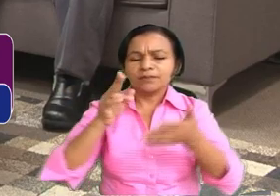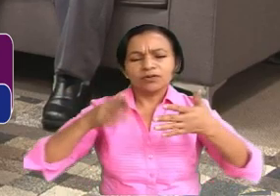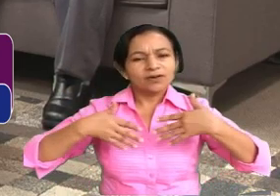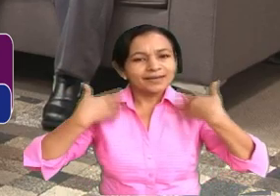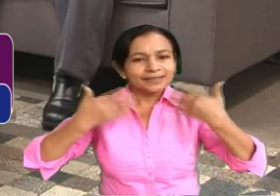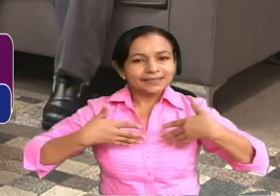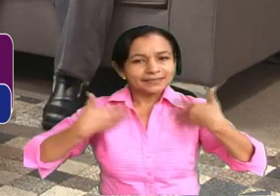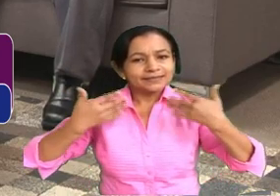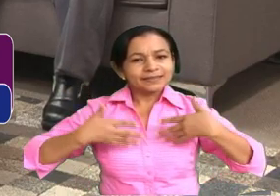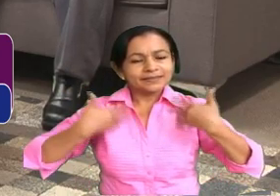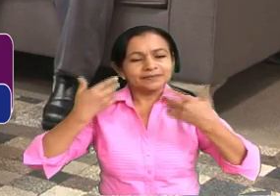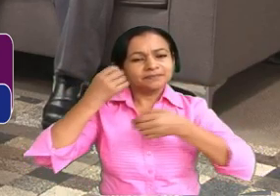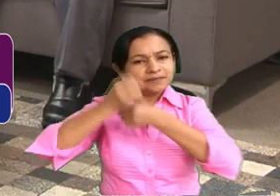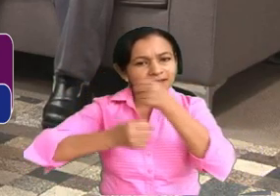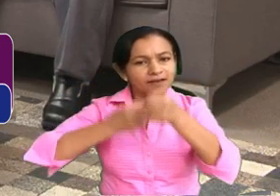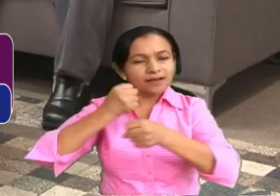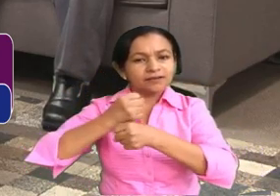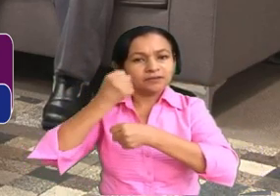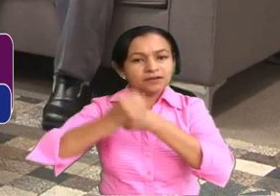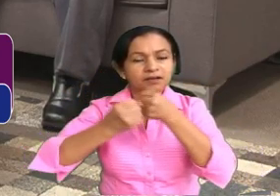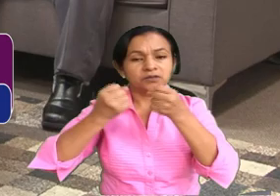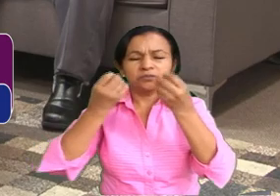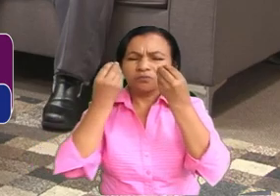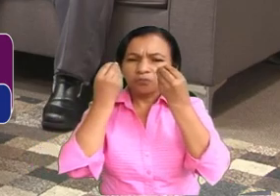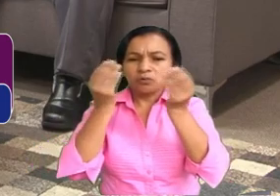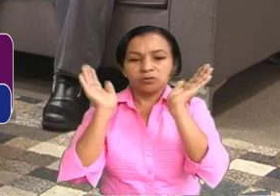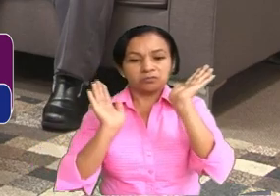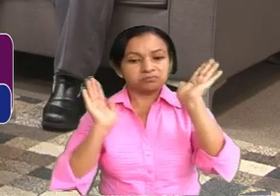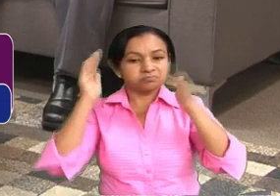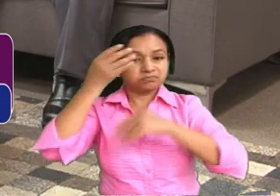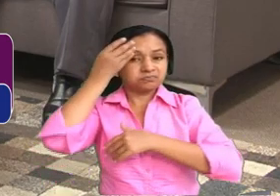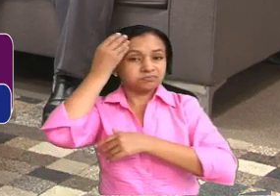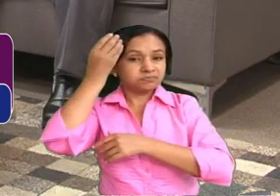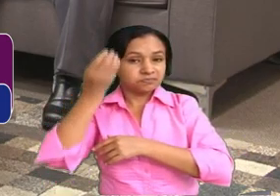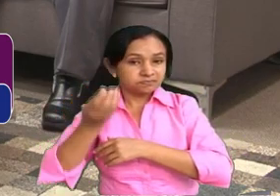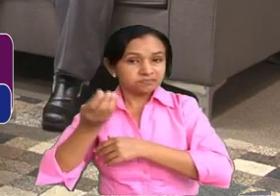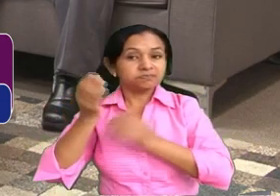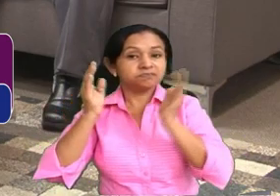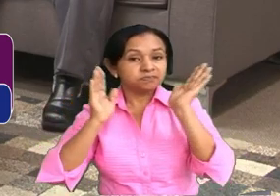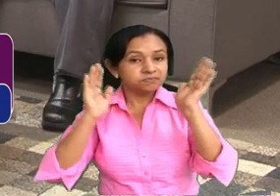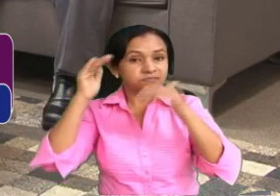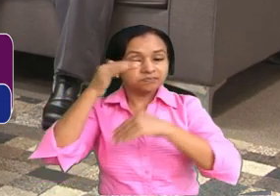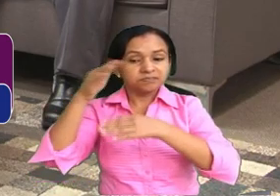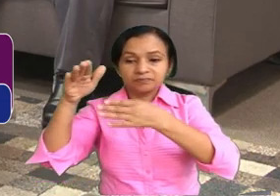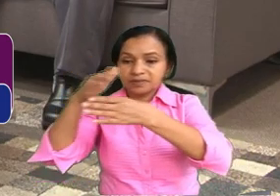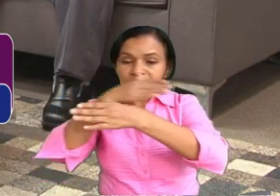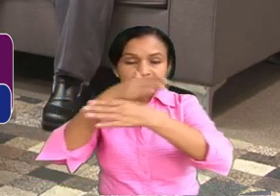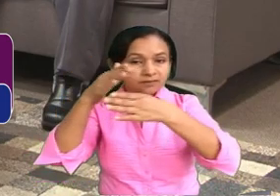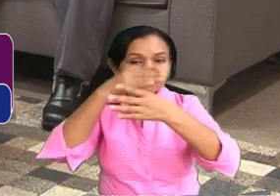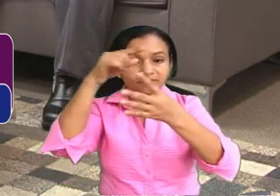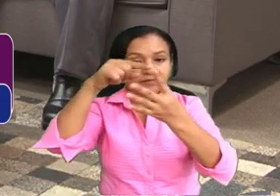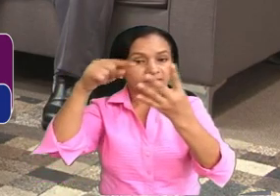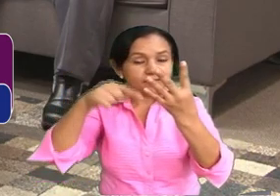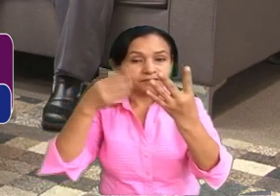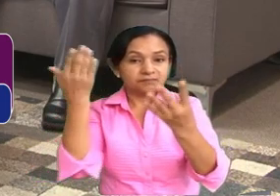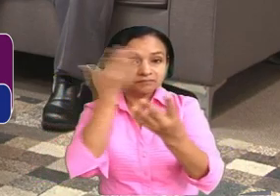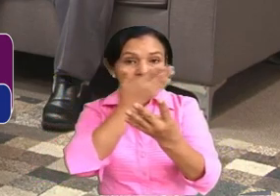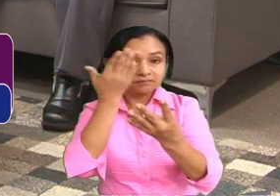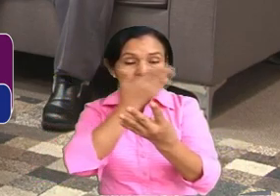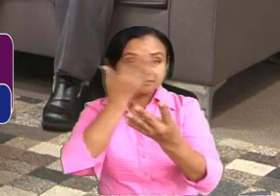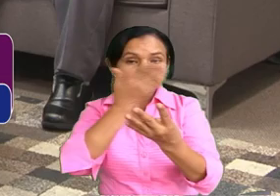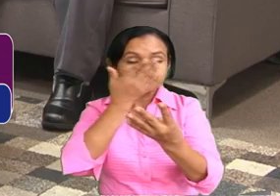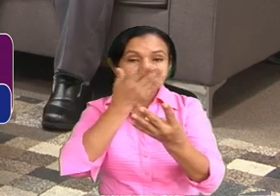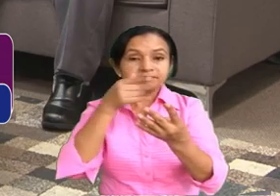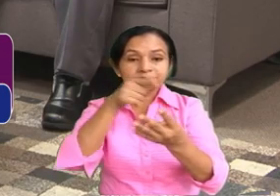alegría cada año están sacando cantidad de jóvenes preparados en diferentes profesiones